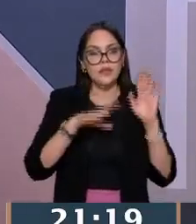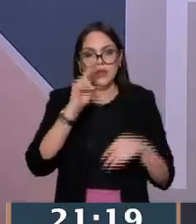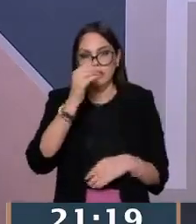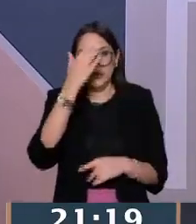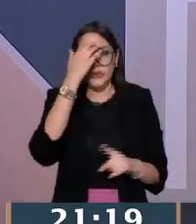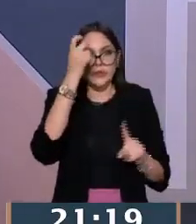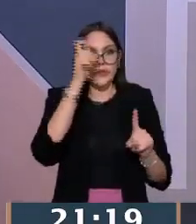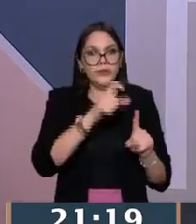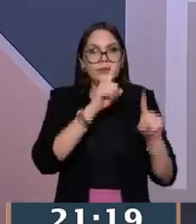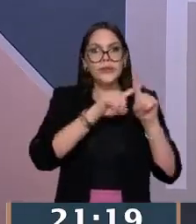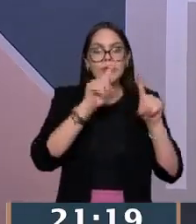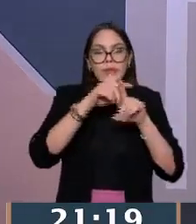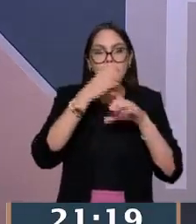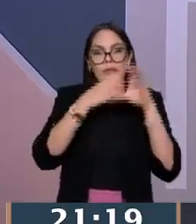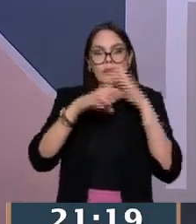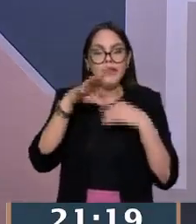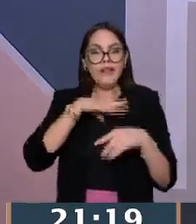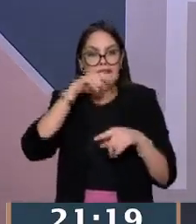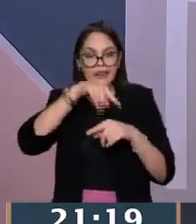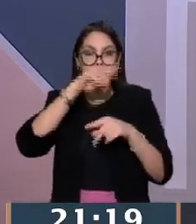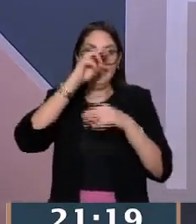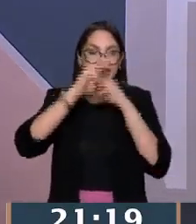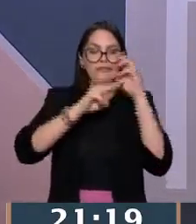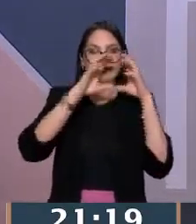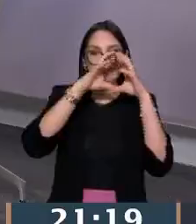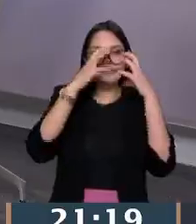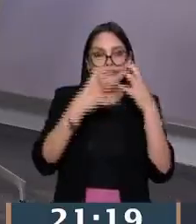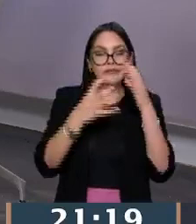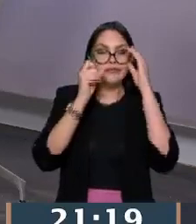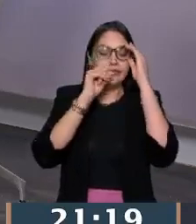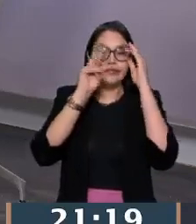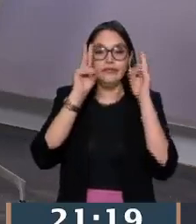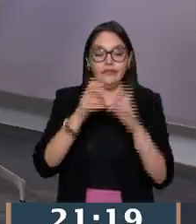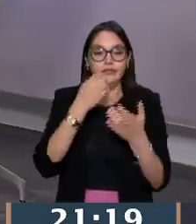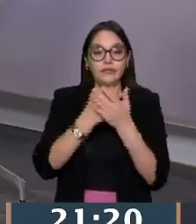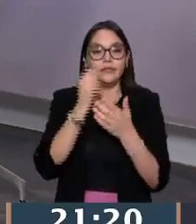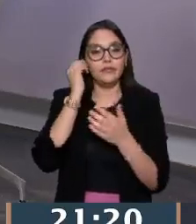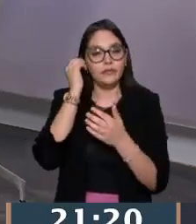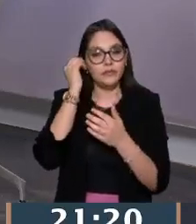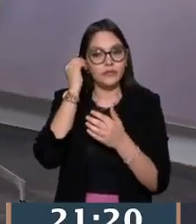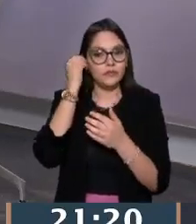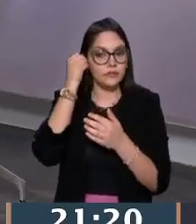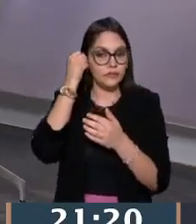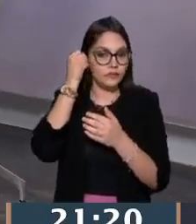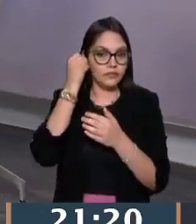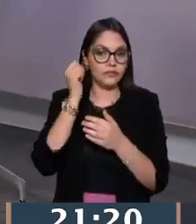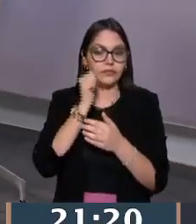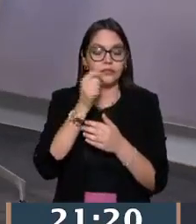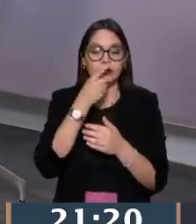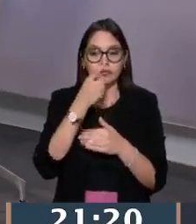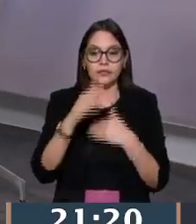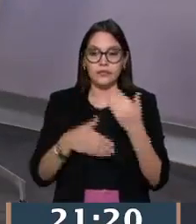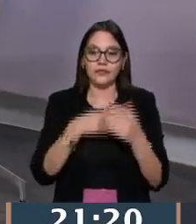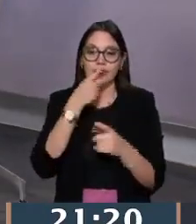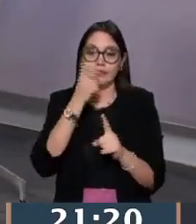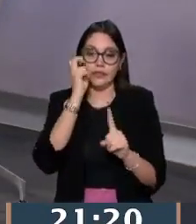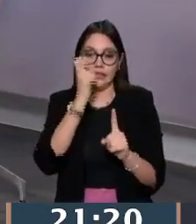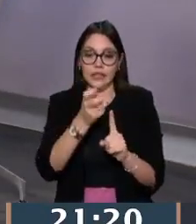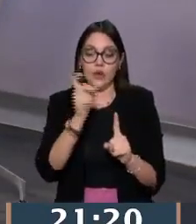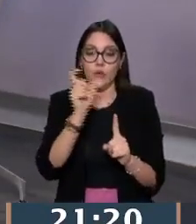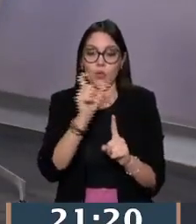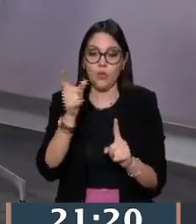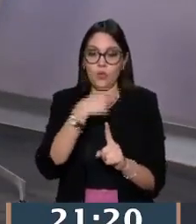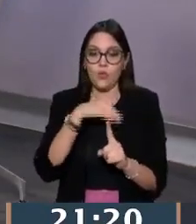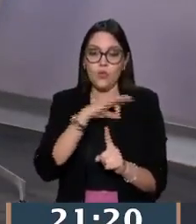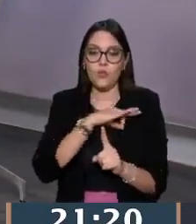que hay estructuras en nuestro planeta, sobre todo en el sistema económico en el que nosotros vivimos, que condicionan las posibilidades de que